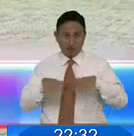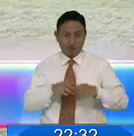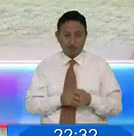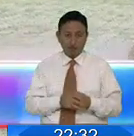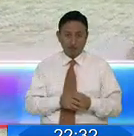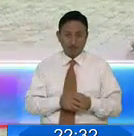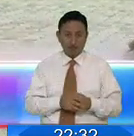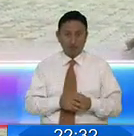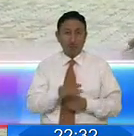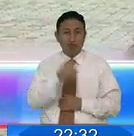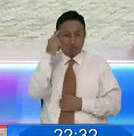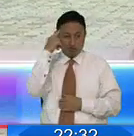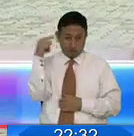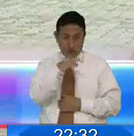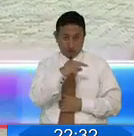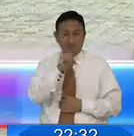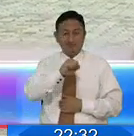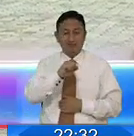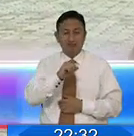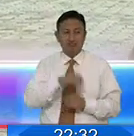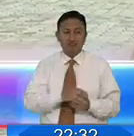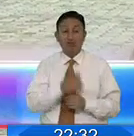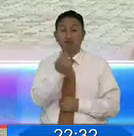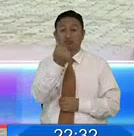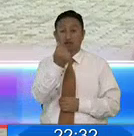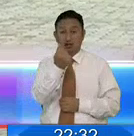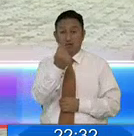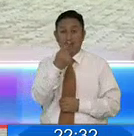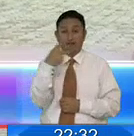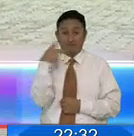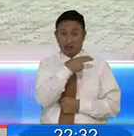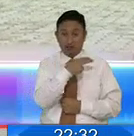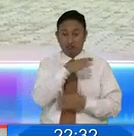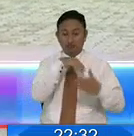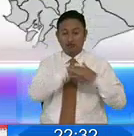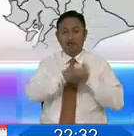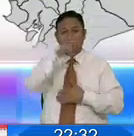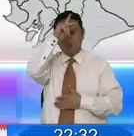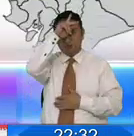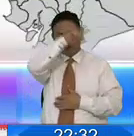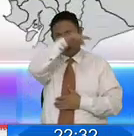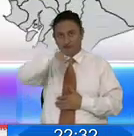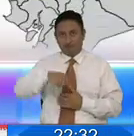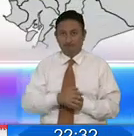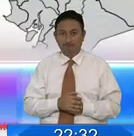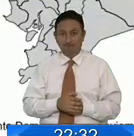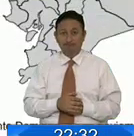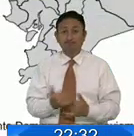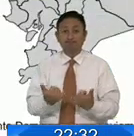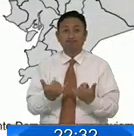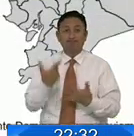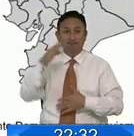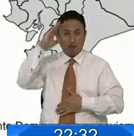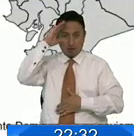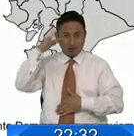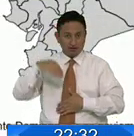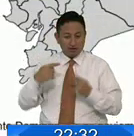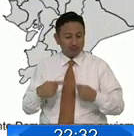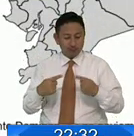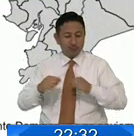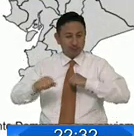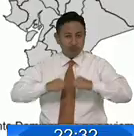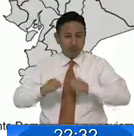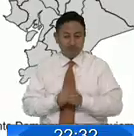se presume que desde allí llegaron esta moneda falsa en este caso los trabajos continúan no descartan que